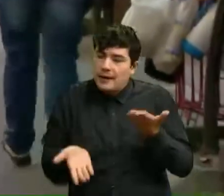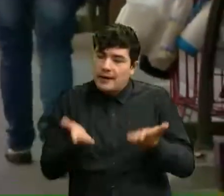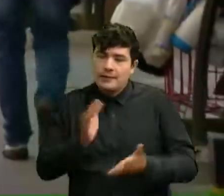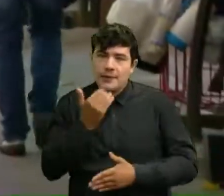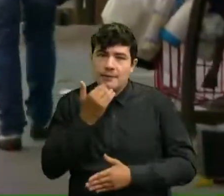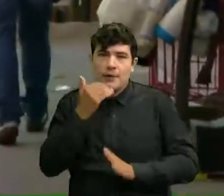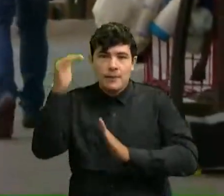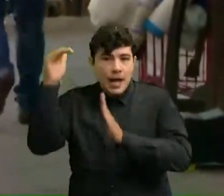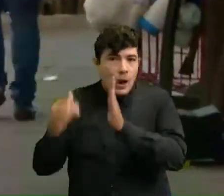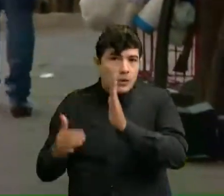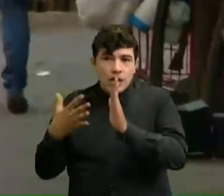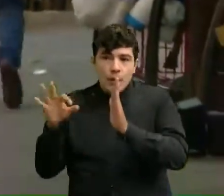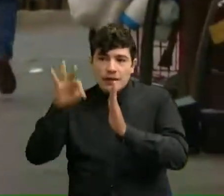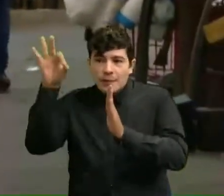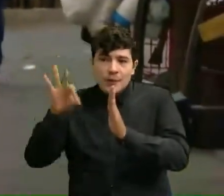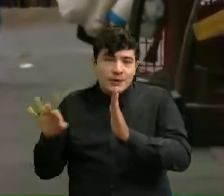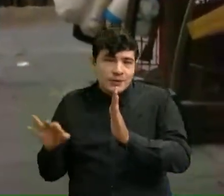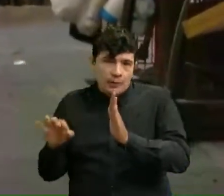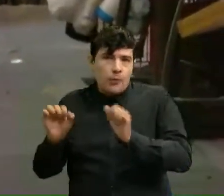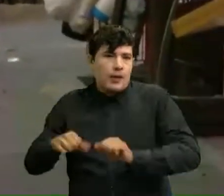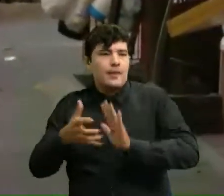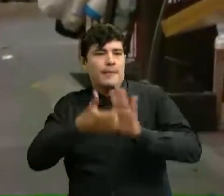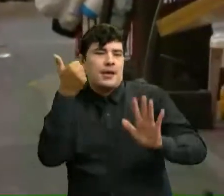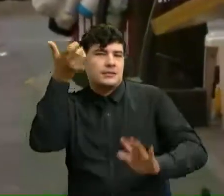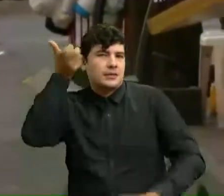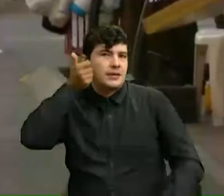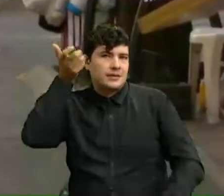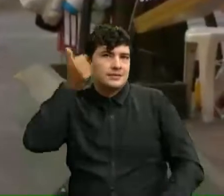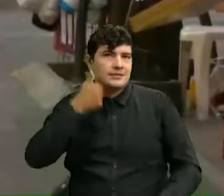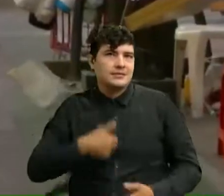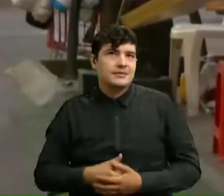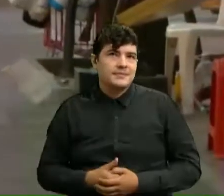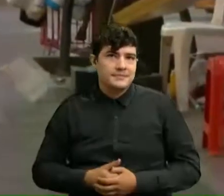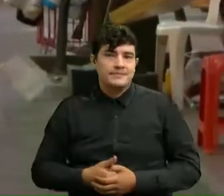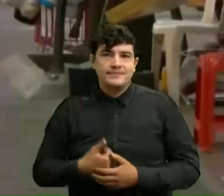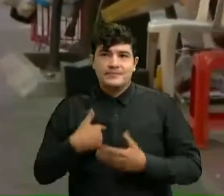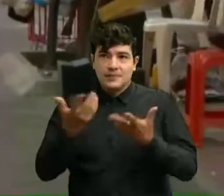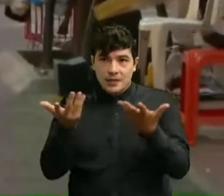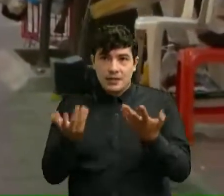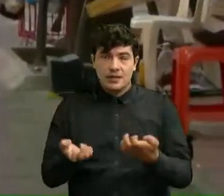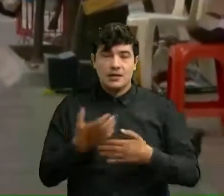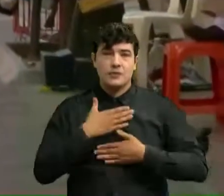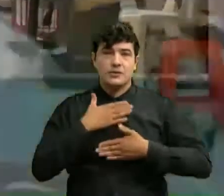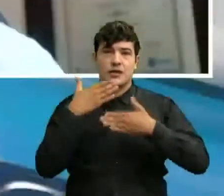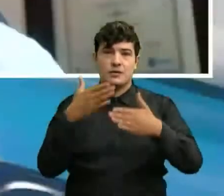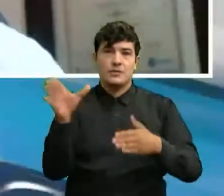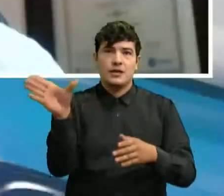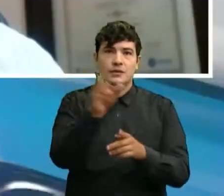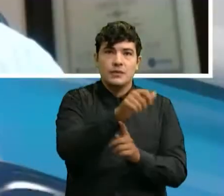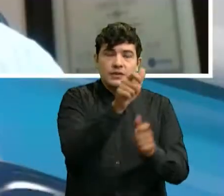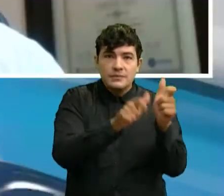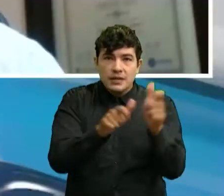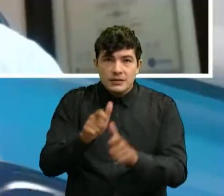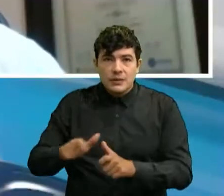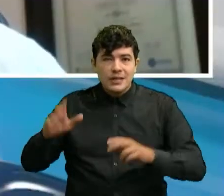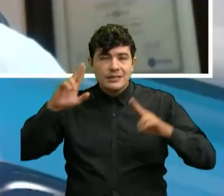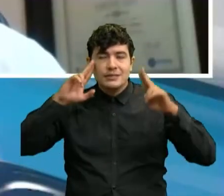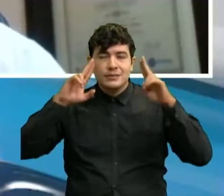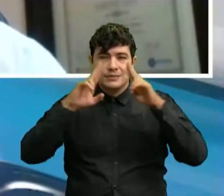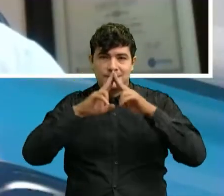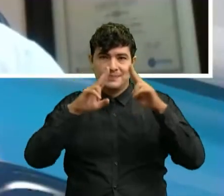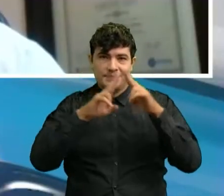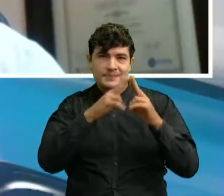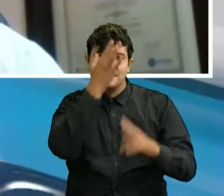por debajo del 50%. Bueno, quiero saludar muy especialmente a todos nuestros televidentes que se conectan a través